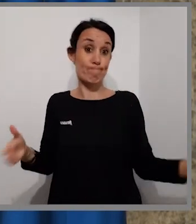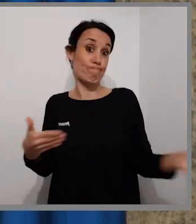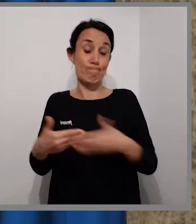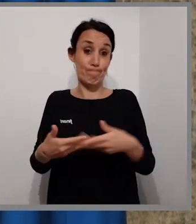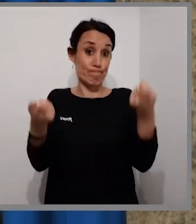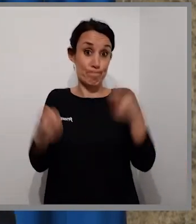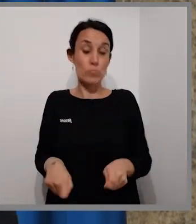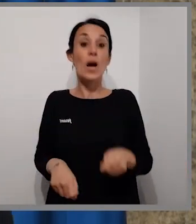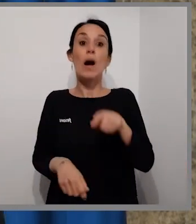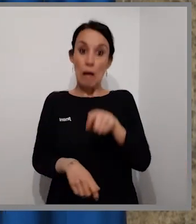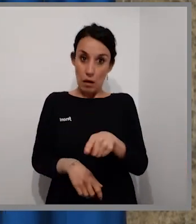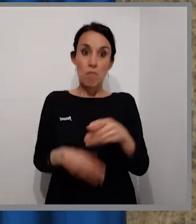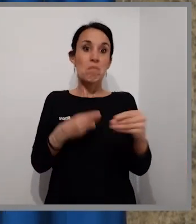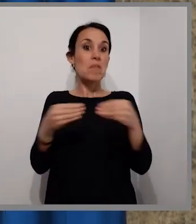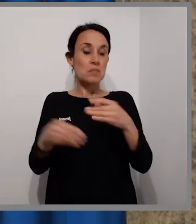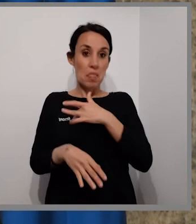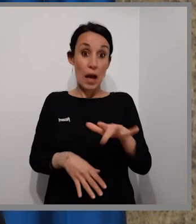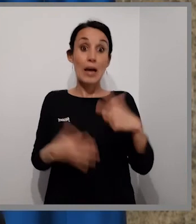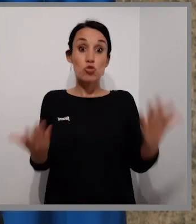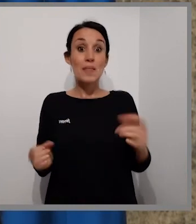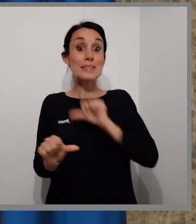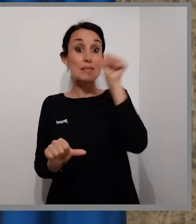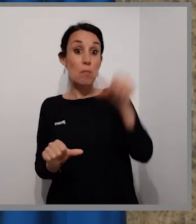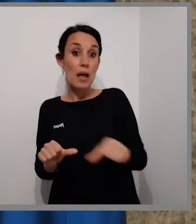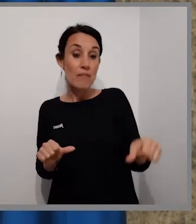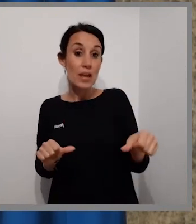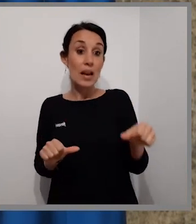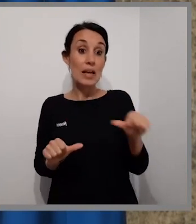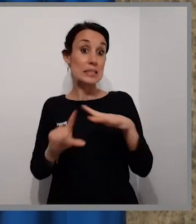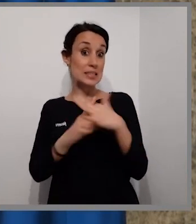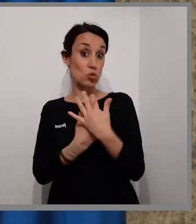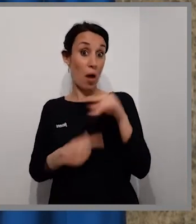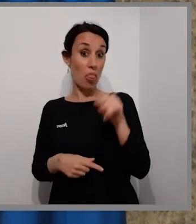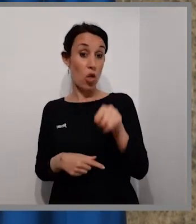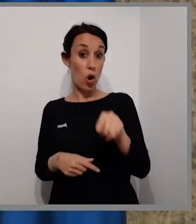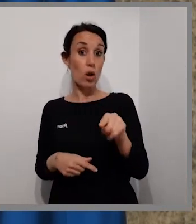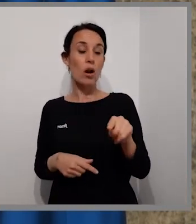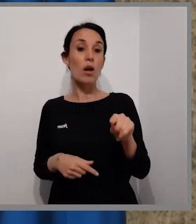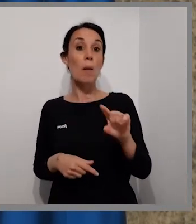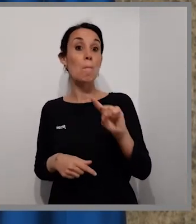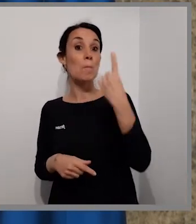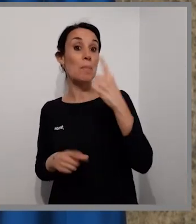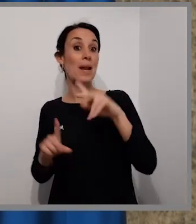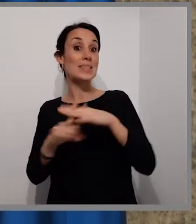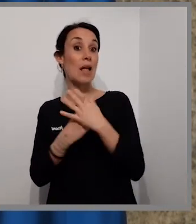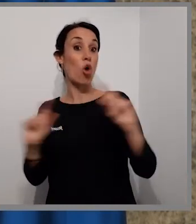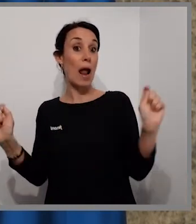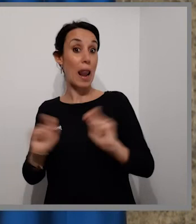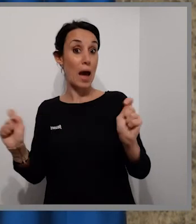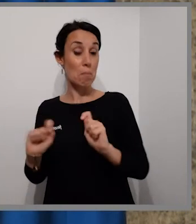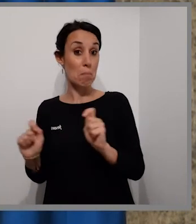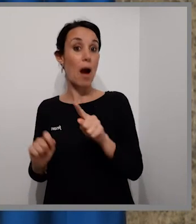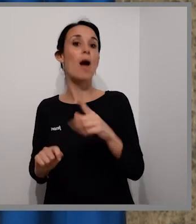la actividad. En ese sentido, a partir de la semana que viene, en esas condiciones del primer estado de